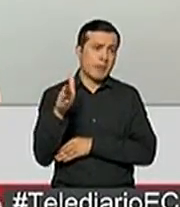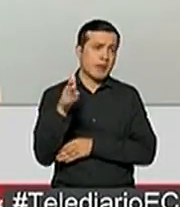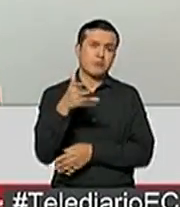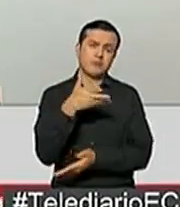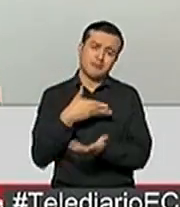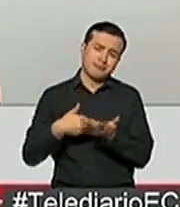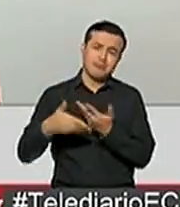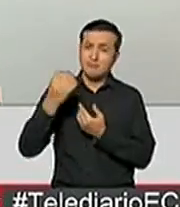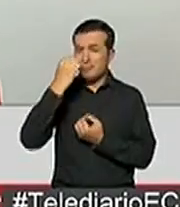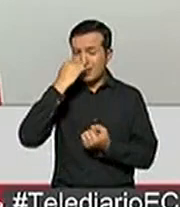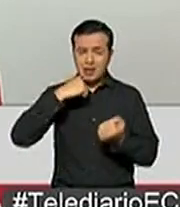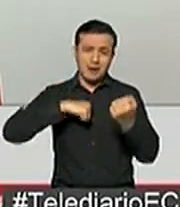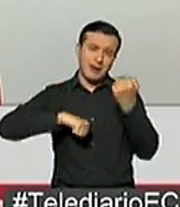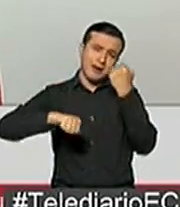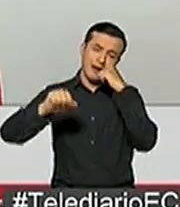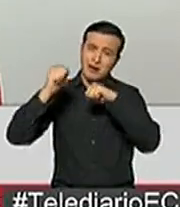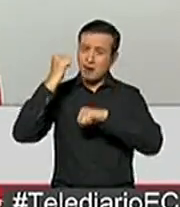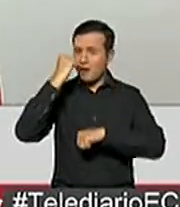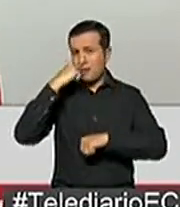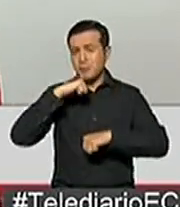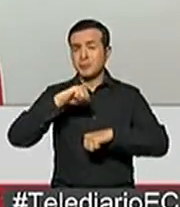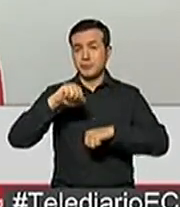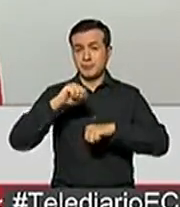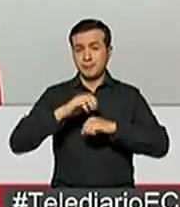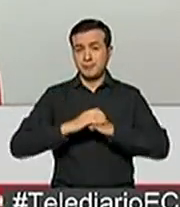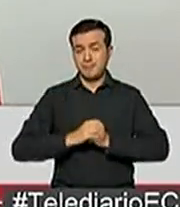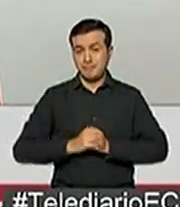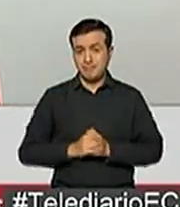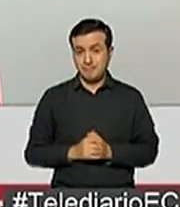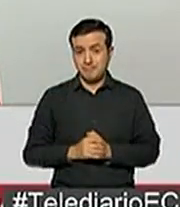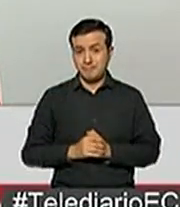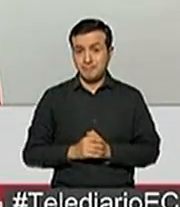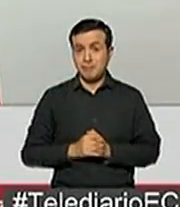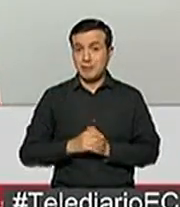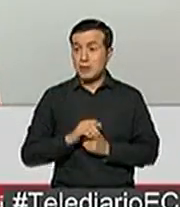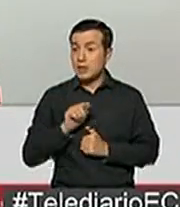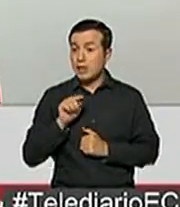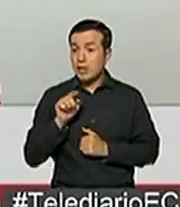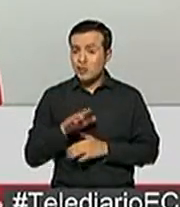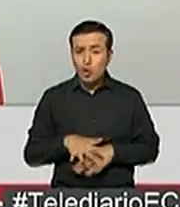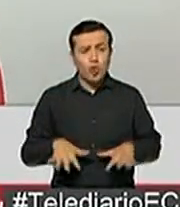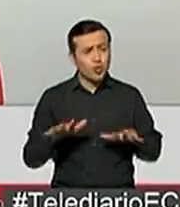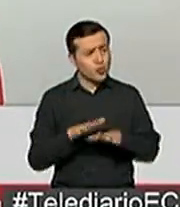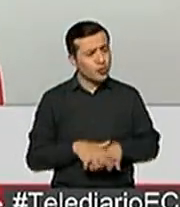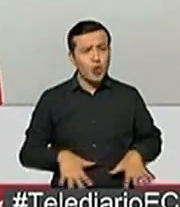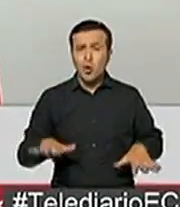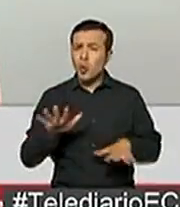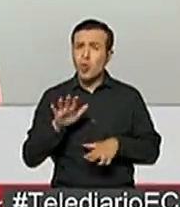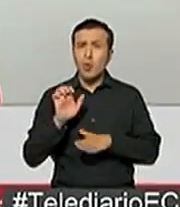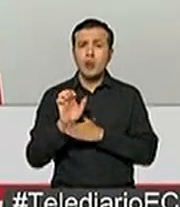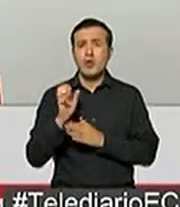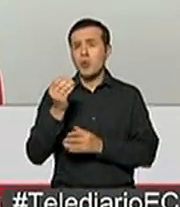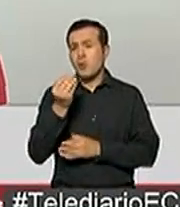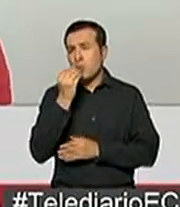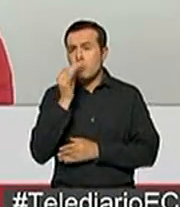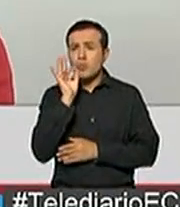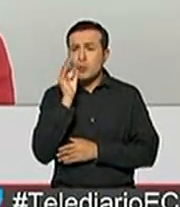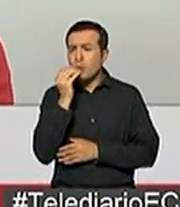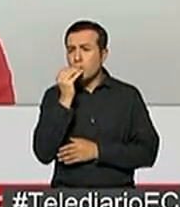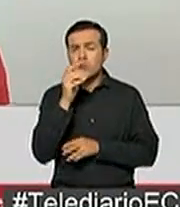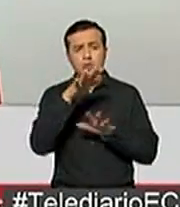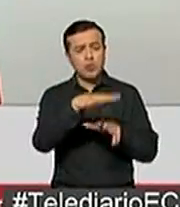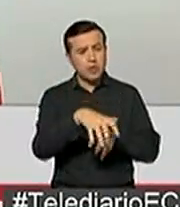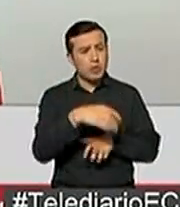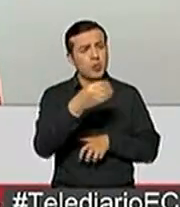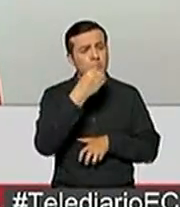viajamos y por supuesto en cada esquina y cada carretera hay una fruta hay un granjero que